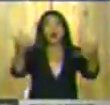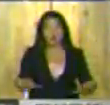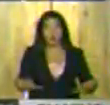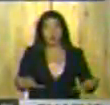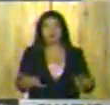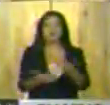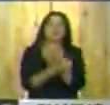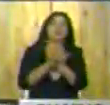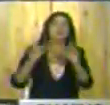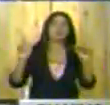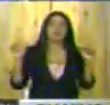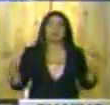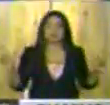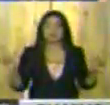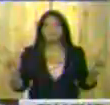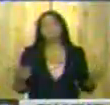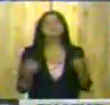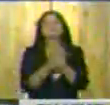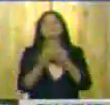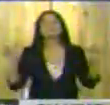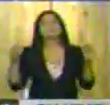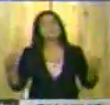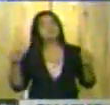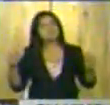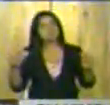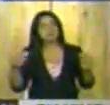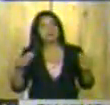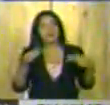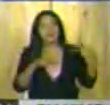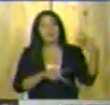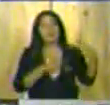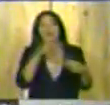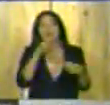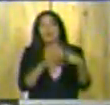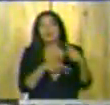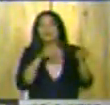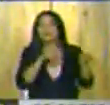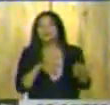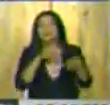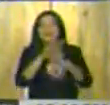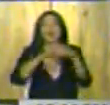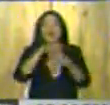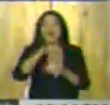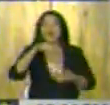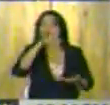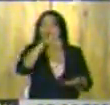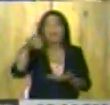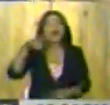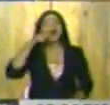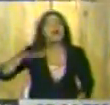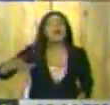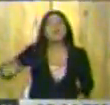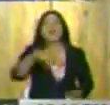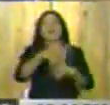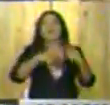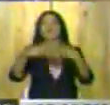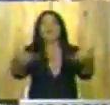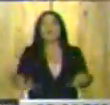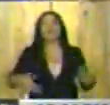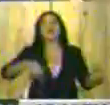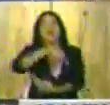hora de liberarnos, y la liberación es produciendo con Oscla, el pueblo produciendo